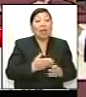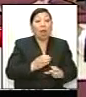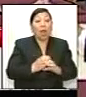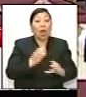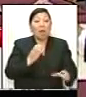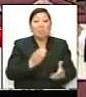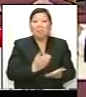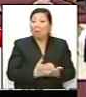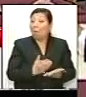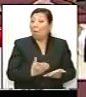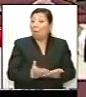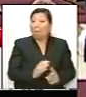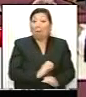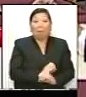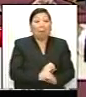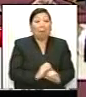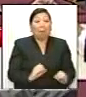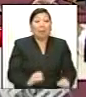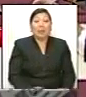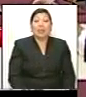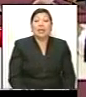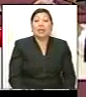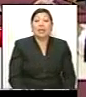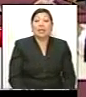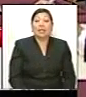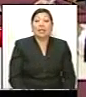no se está haciendo nada. Y